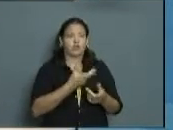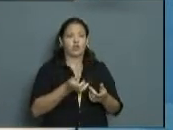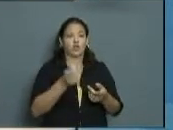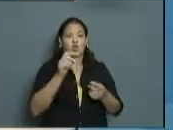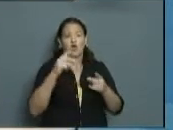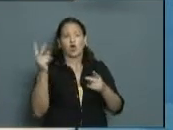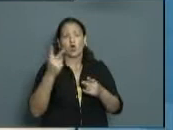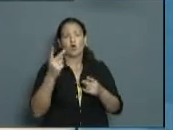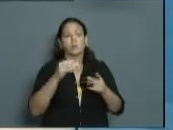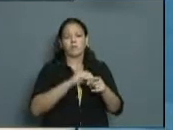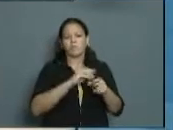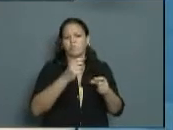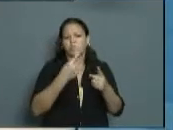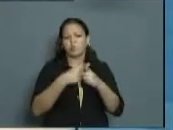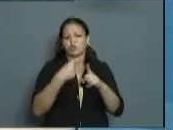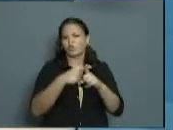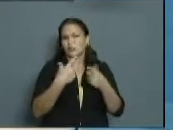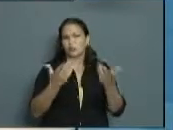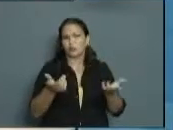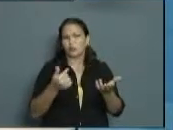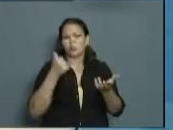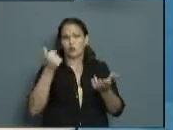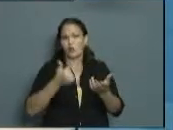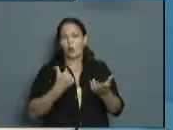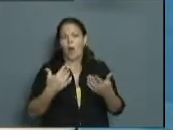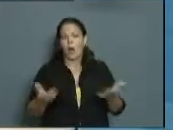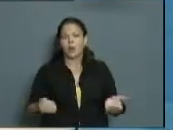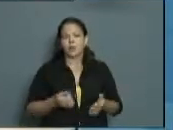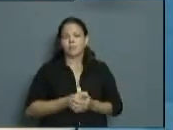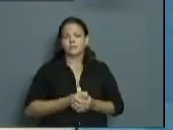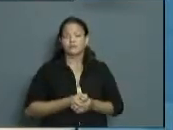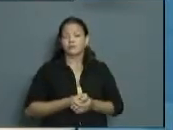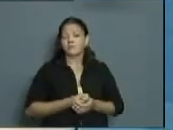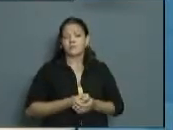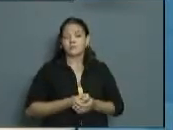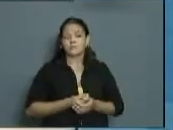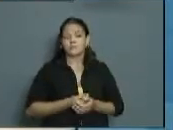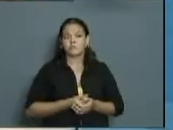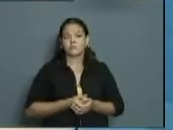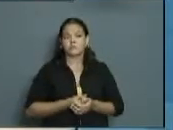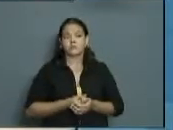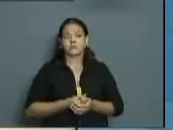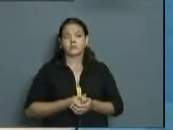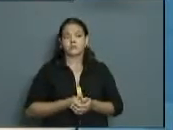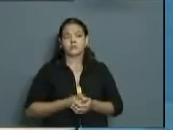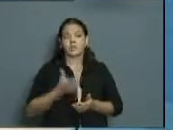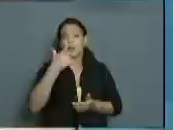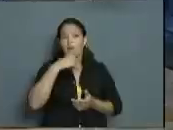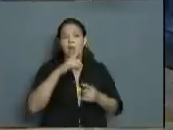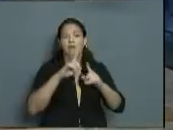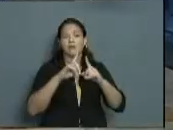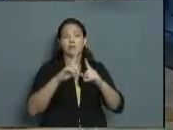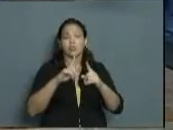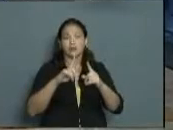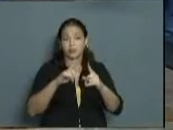queremos saber qué vacuna es la que nos corresponde. Bueno, en el caso de ellos es Abdala, porque con